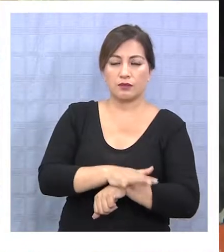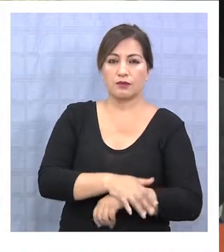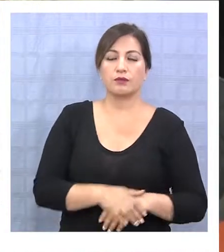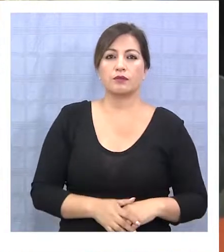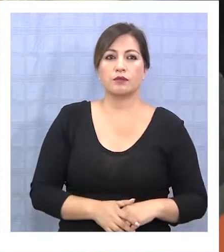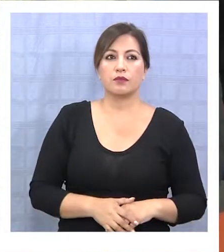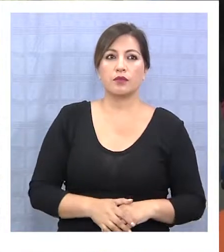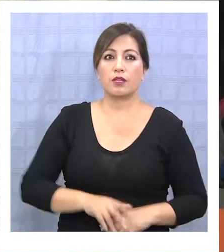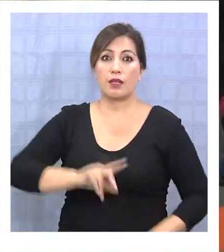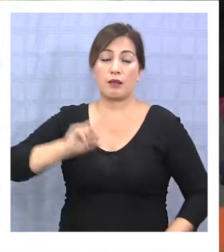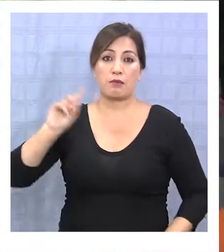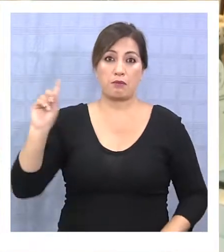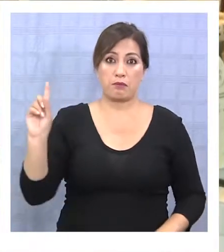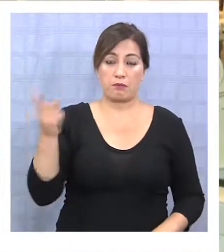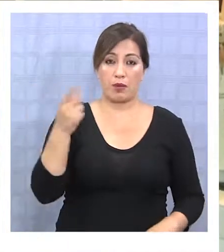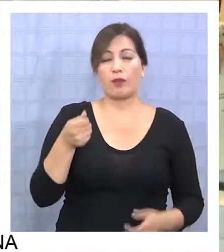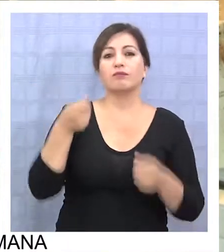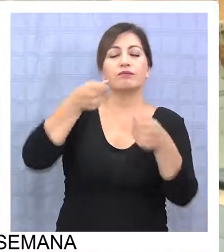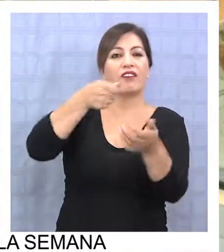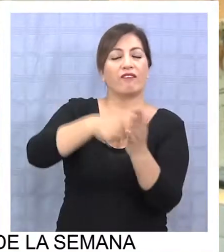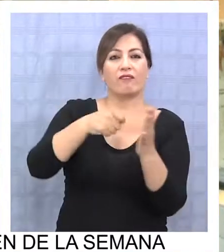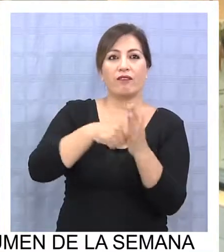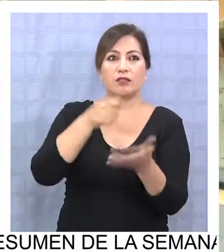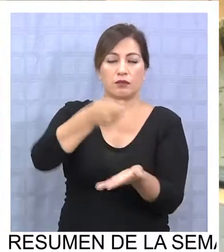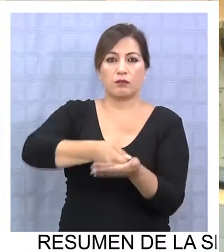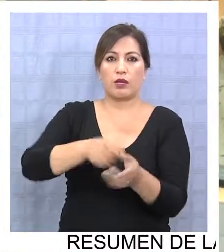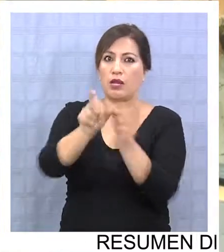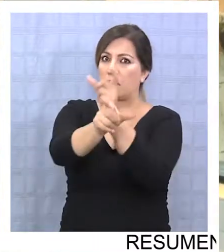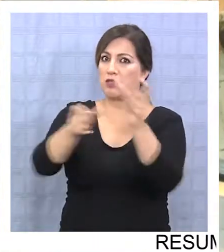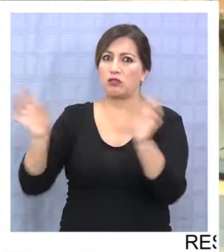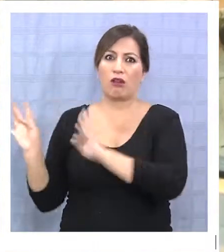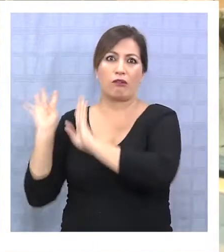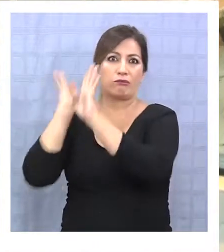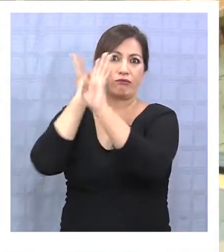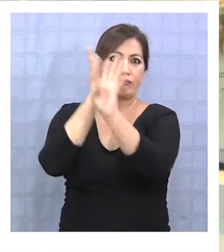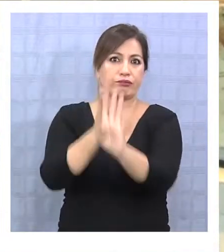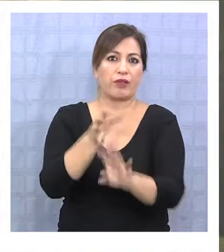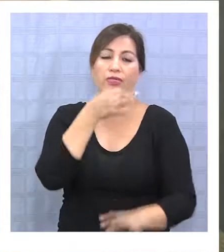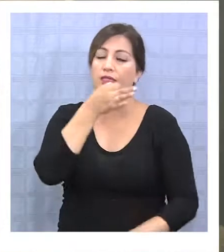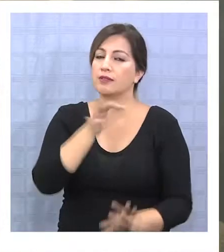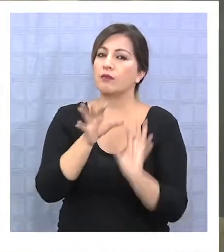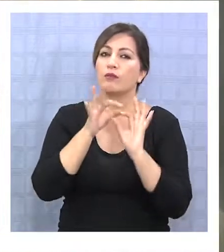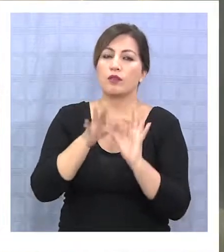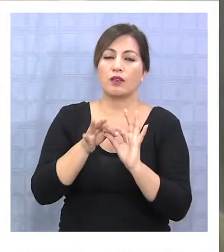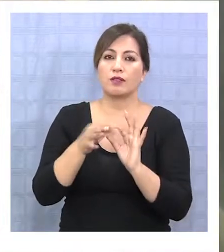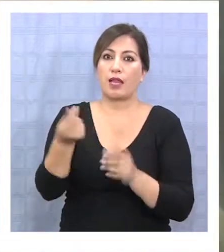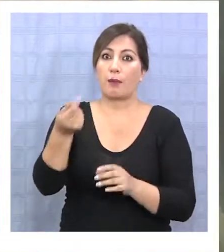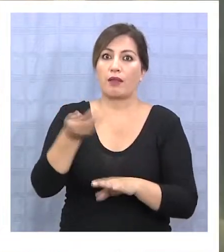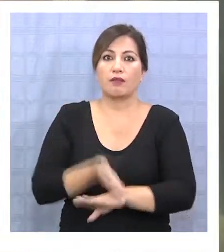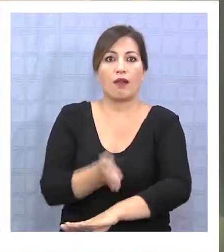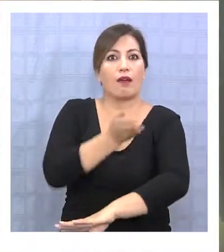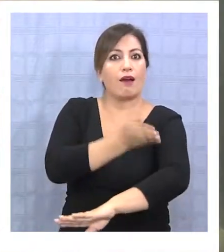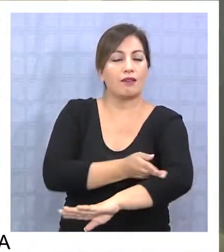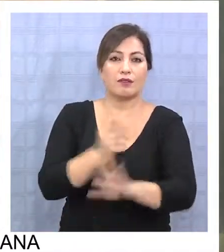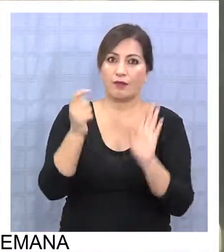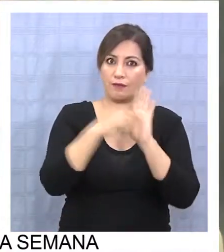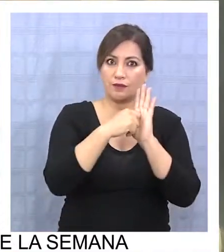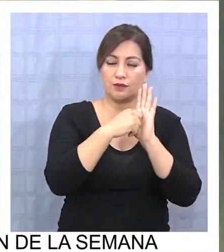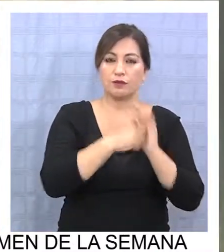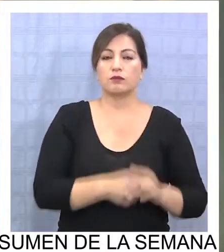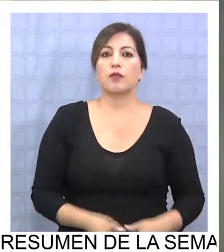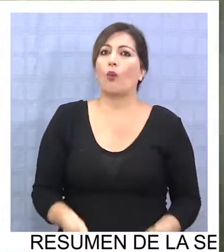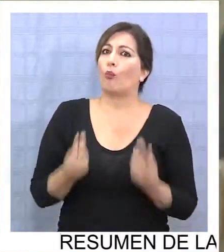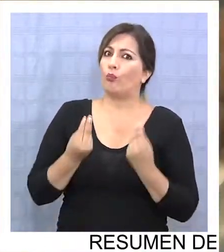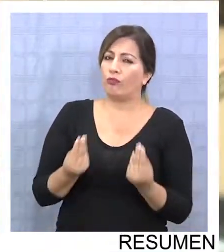15. Durante la primera jornada de pago llegaron decenas de beneficiados quienes agradecieron que esta plata llegara para estas